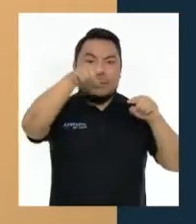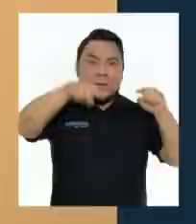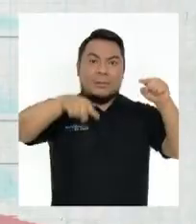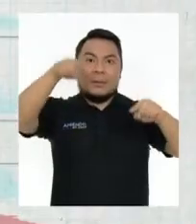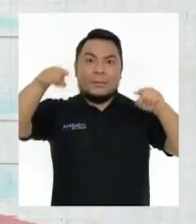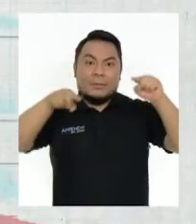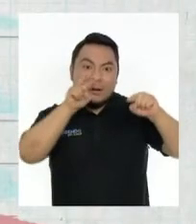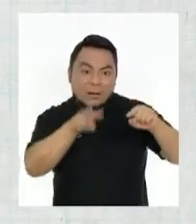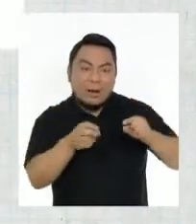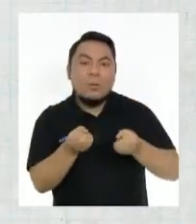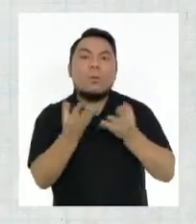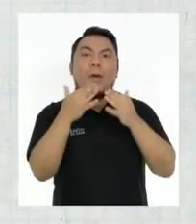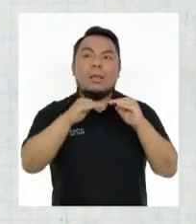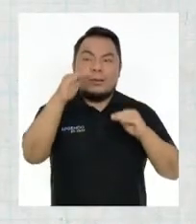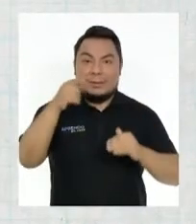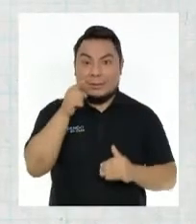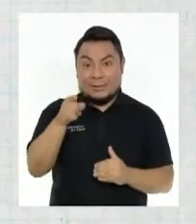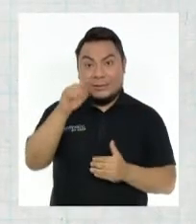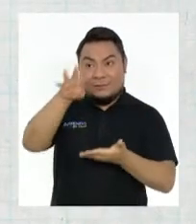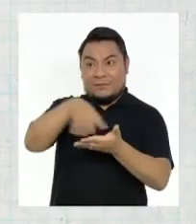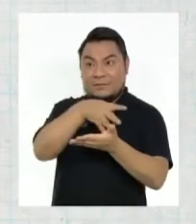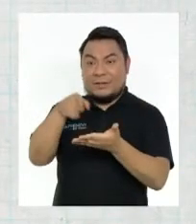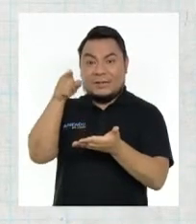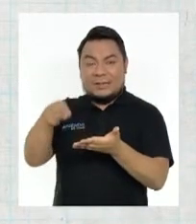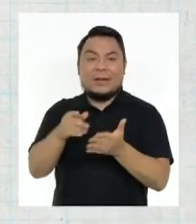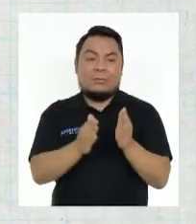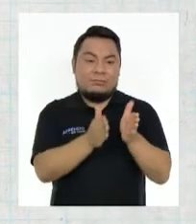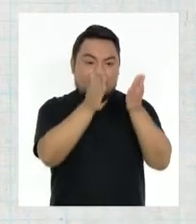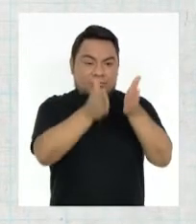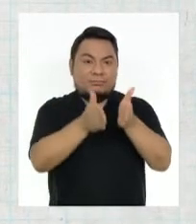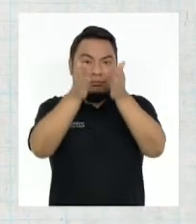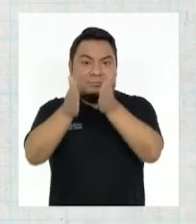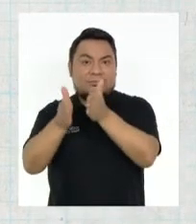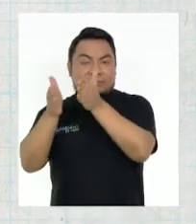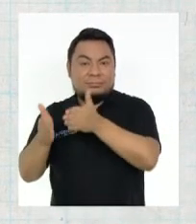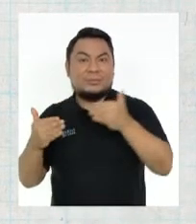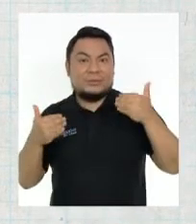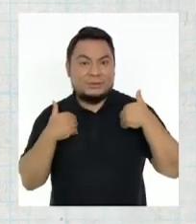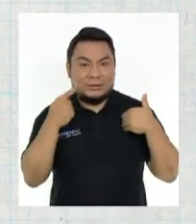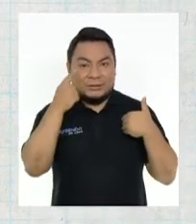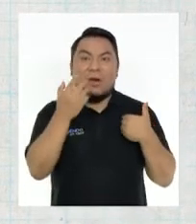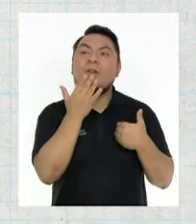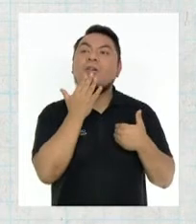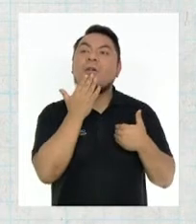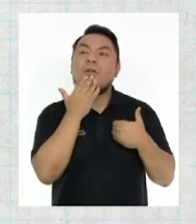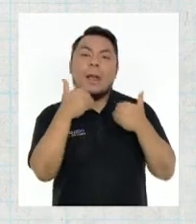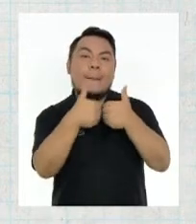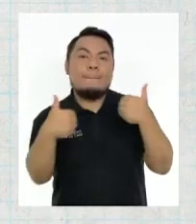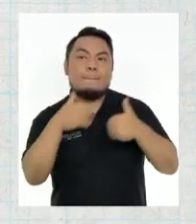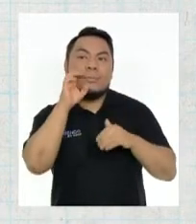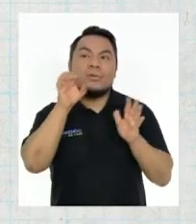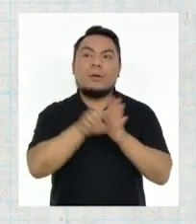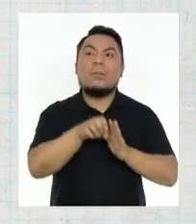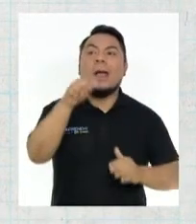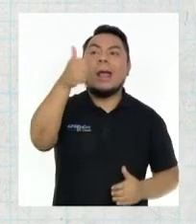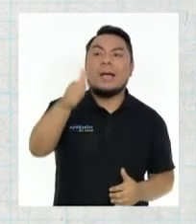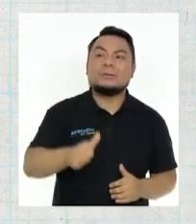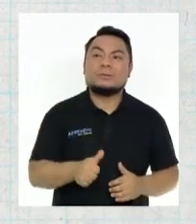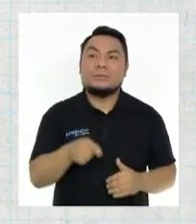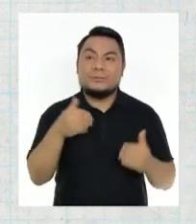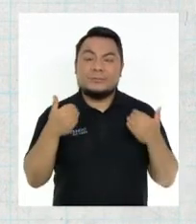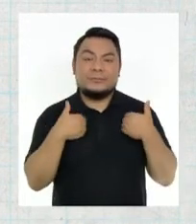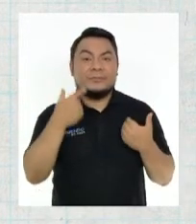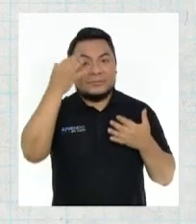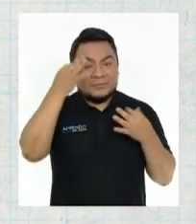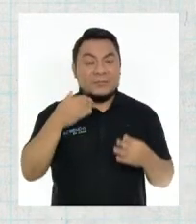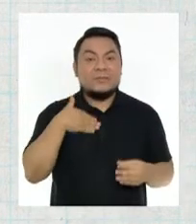apiladas. Para interpretar este gráfico de barras apiladas, nos centramos en un determinado color. Por ejemplo, el azul. Tengo decidido